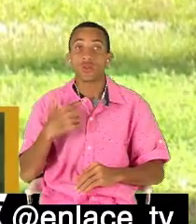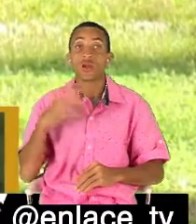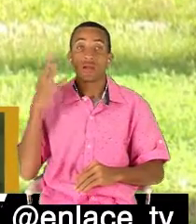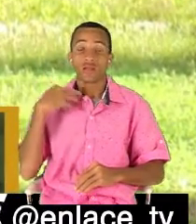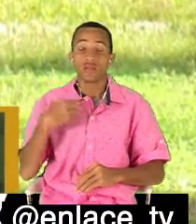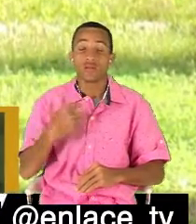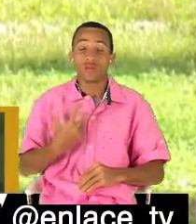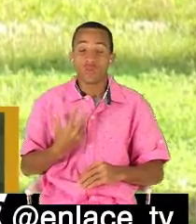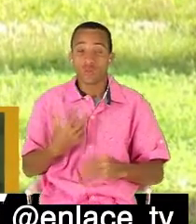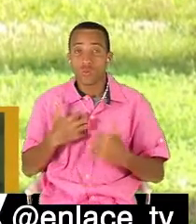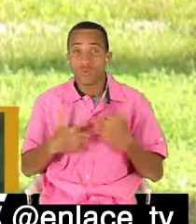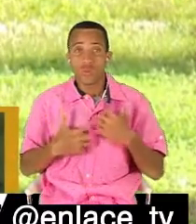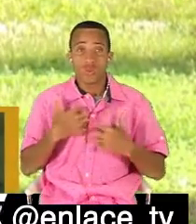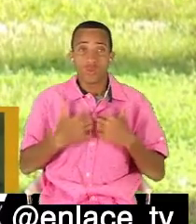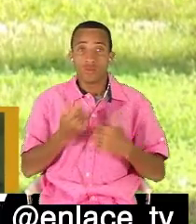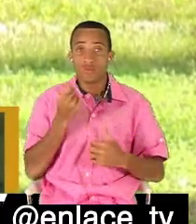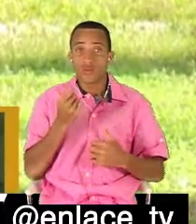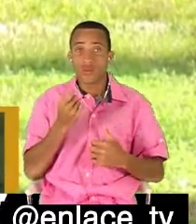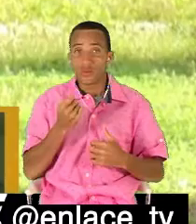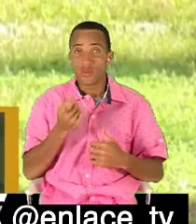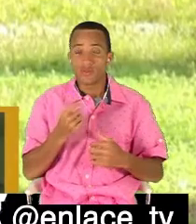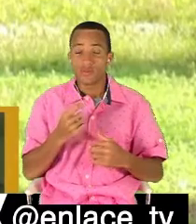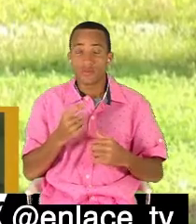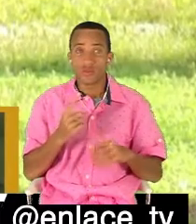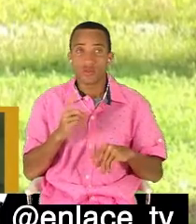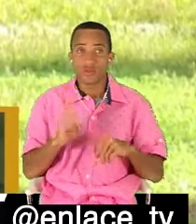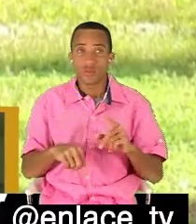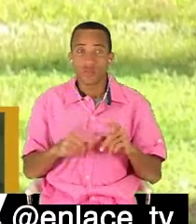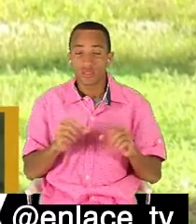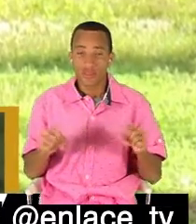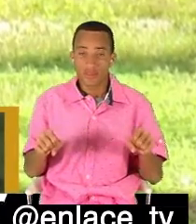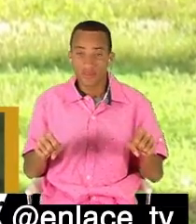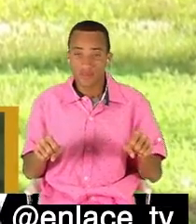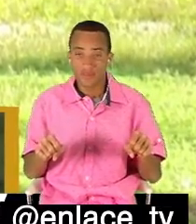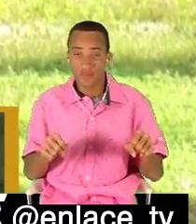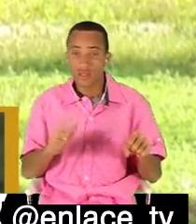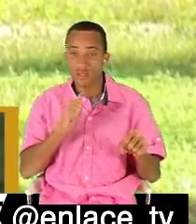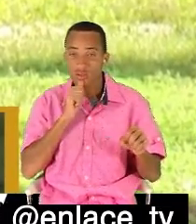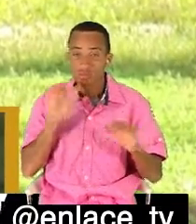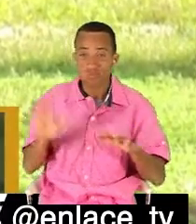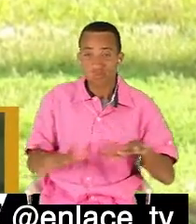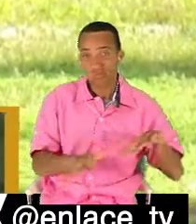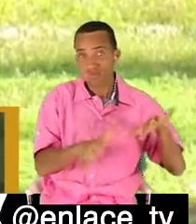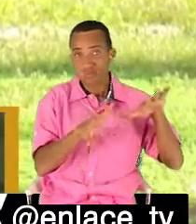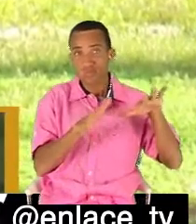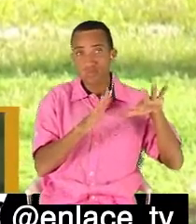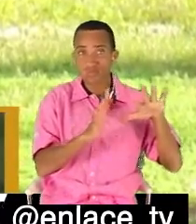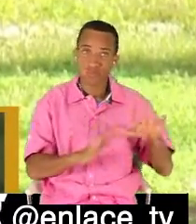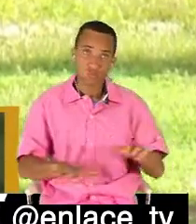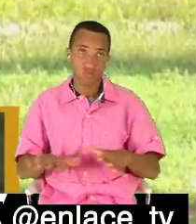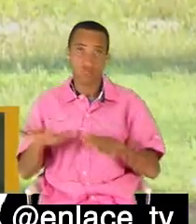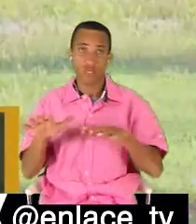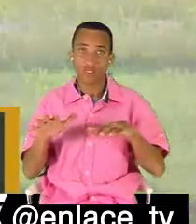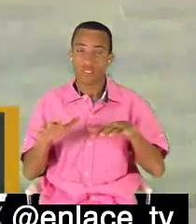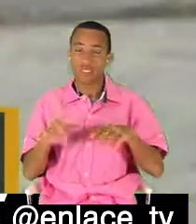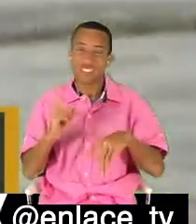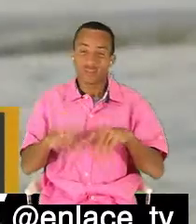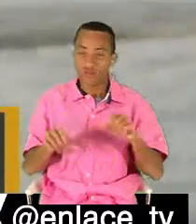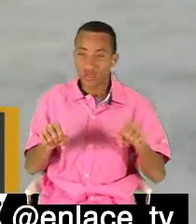porque no fui capaz de acomodarme a la ola del bote, pero cuando empecé a